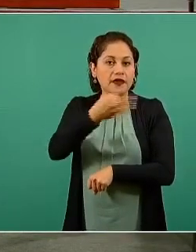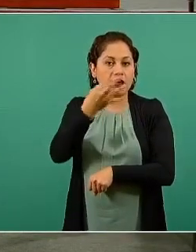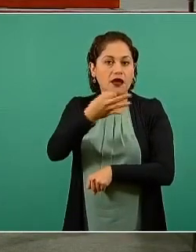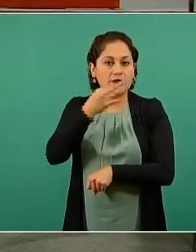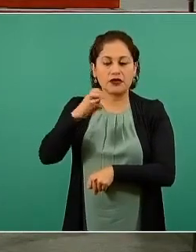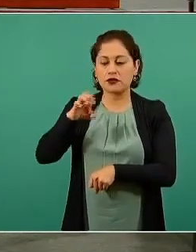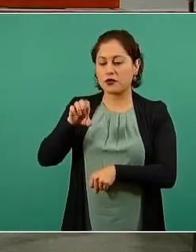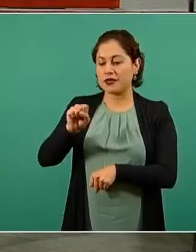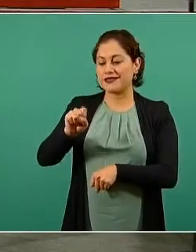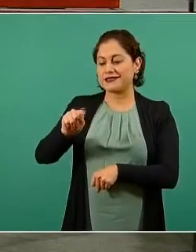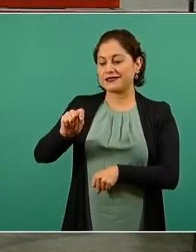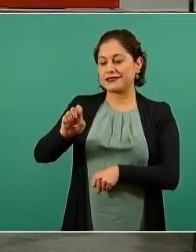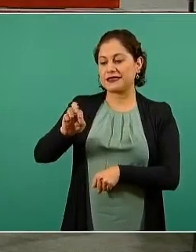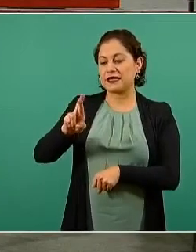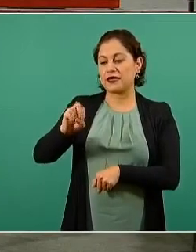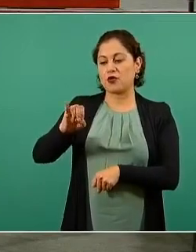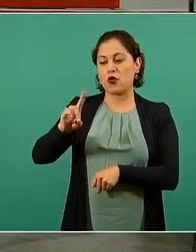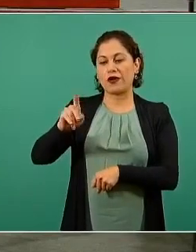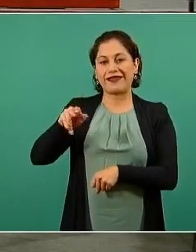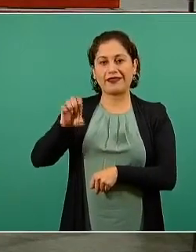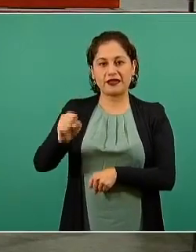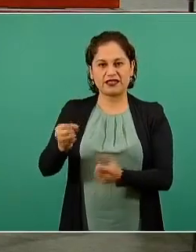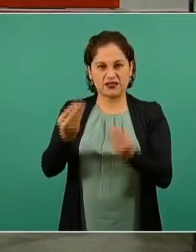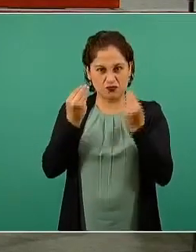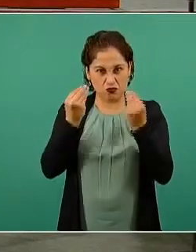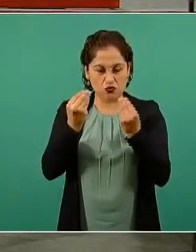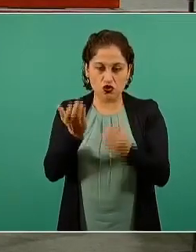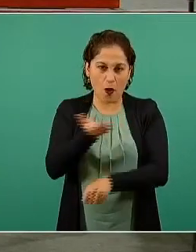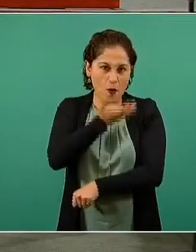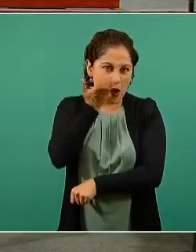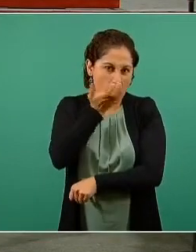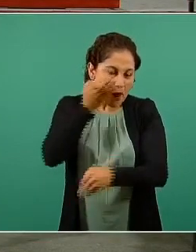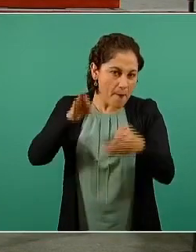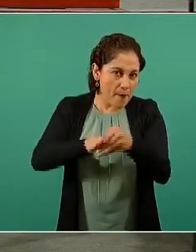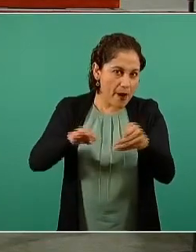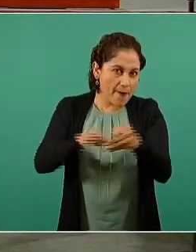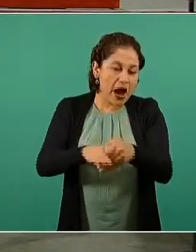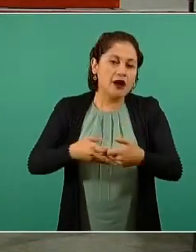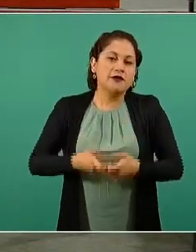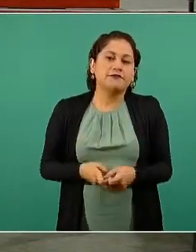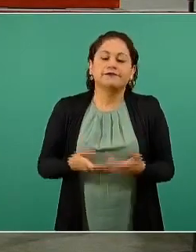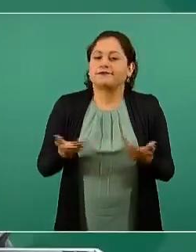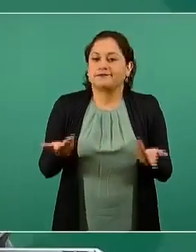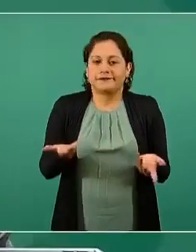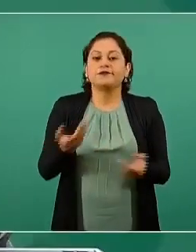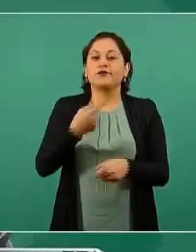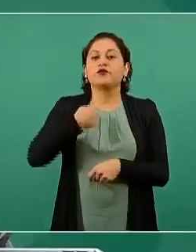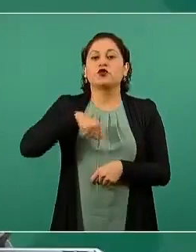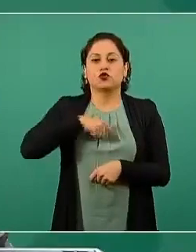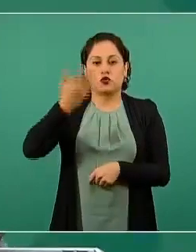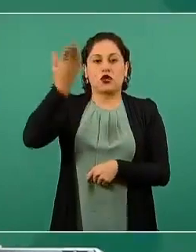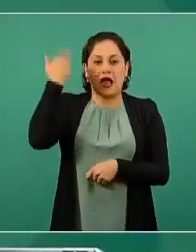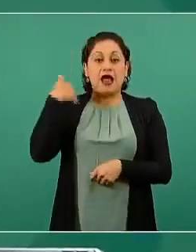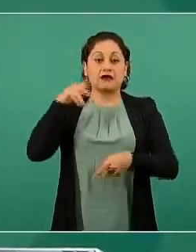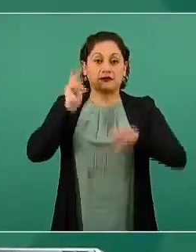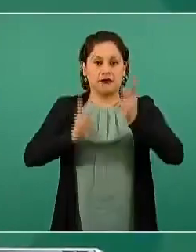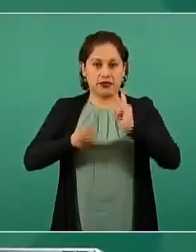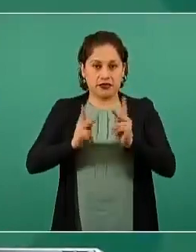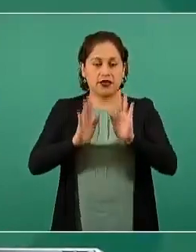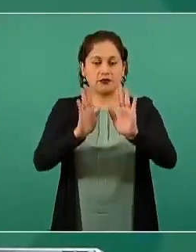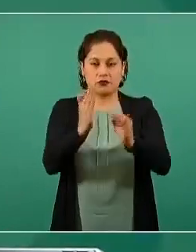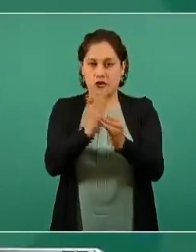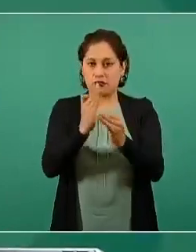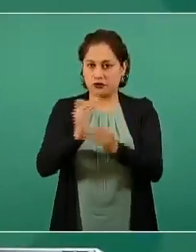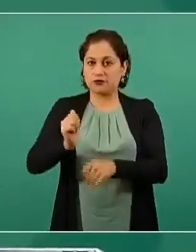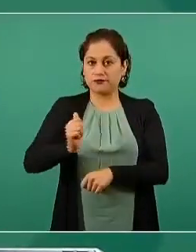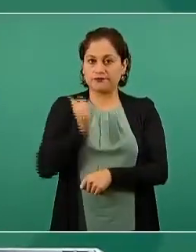esteroides. Aquí, cuando comentamos sobre eso, aprovechamos para enfatizar dos cosas. No es una situación